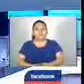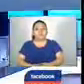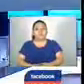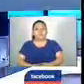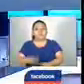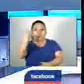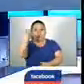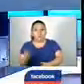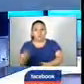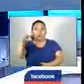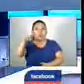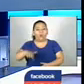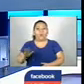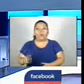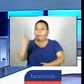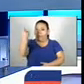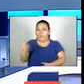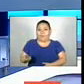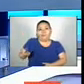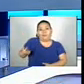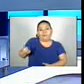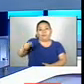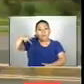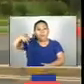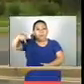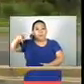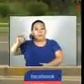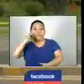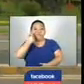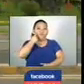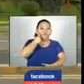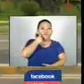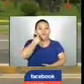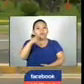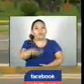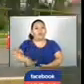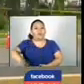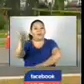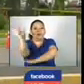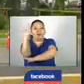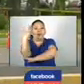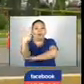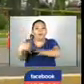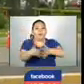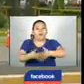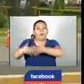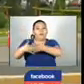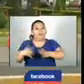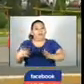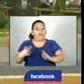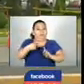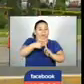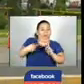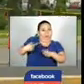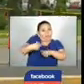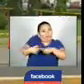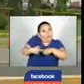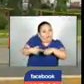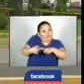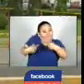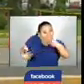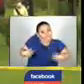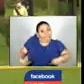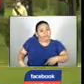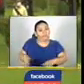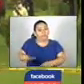Y este día un agente PPI que presta sus servicios en la Embajada de los Estados Unidos fue lesionado con un arma cortante en la cercanía de la sede